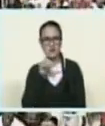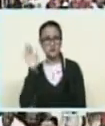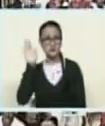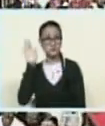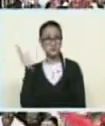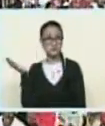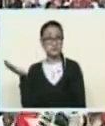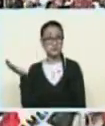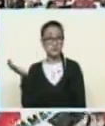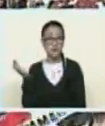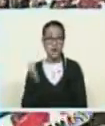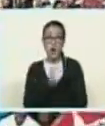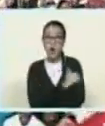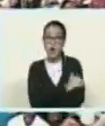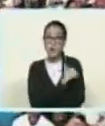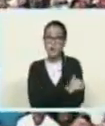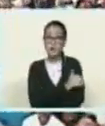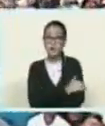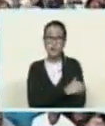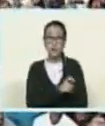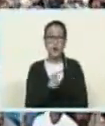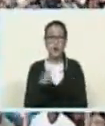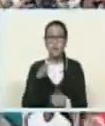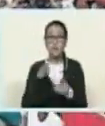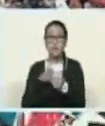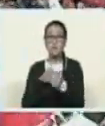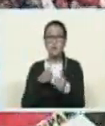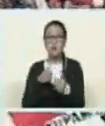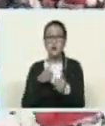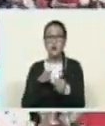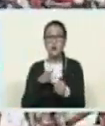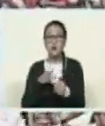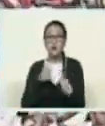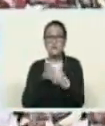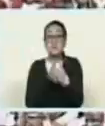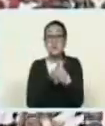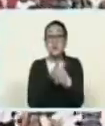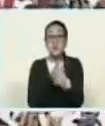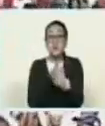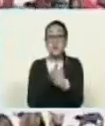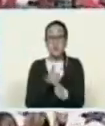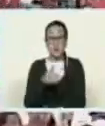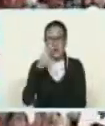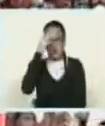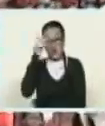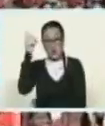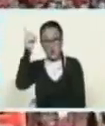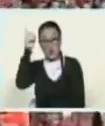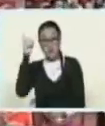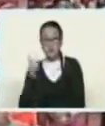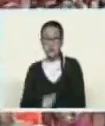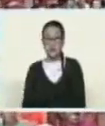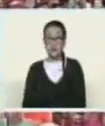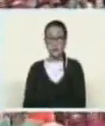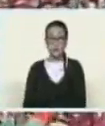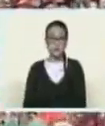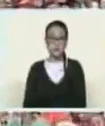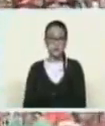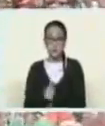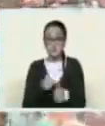La derecha son seguidores de Donald Trump, son sus esclavos, son sus vasallos.